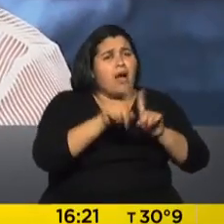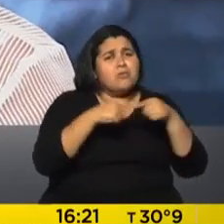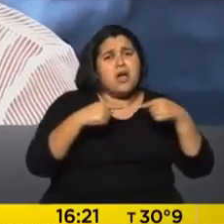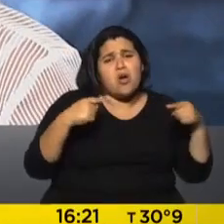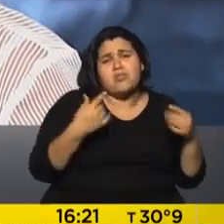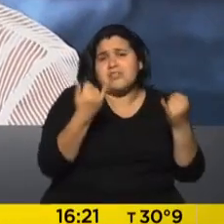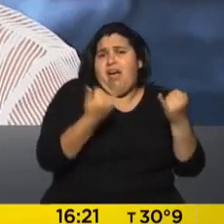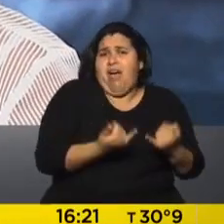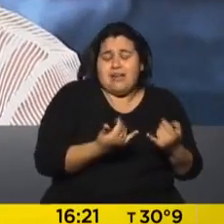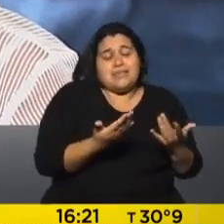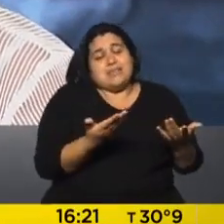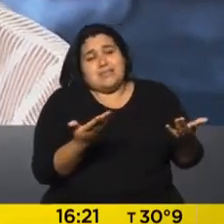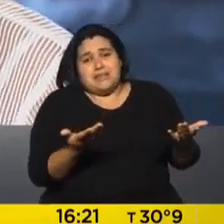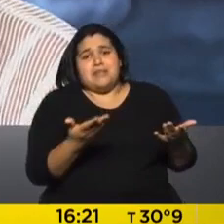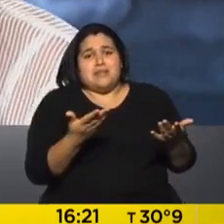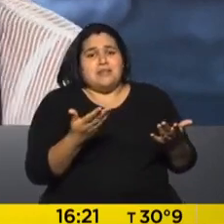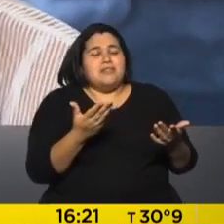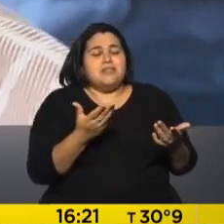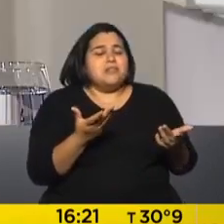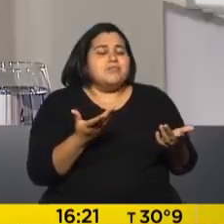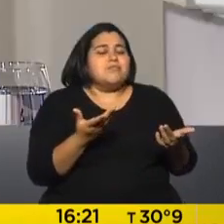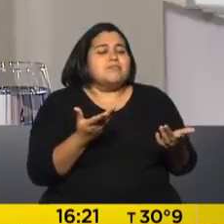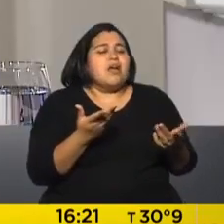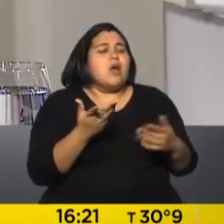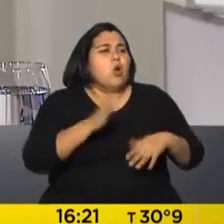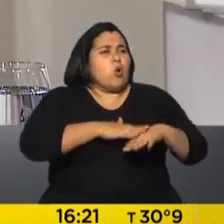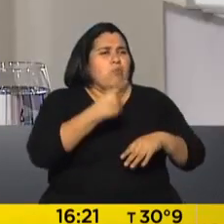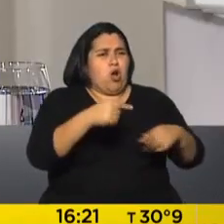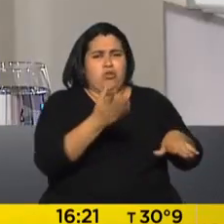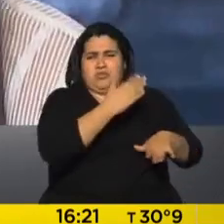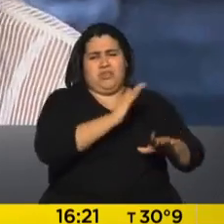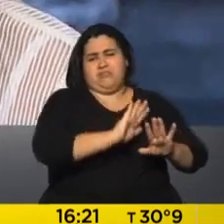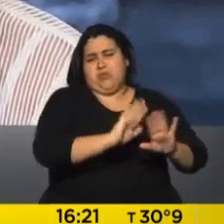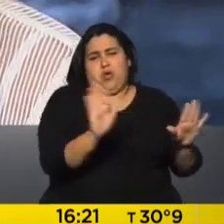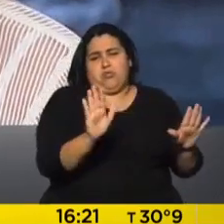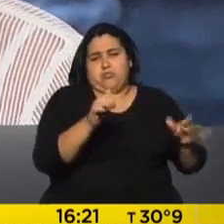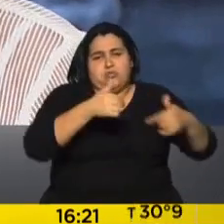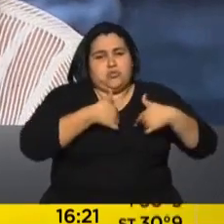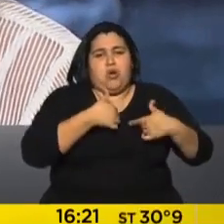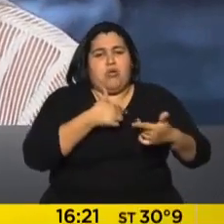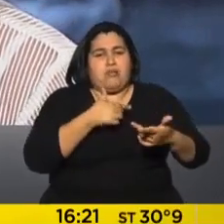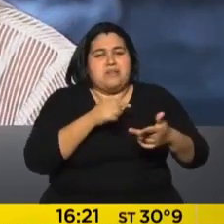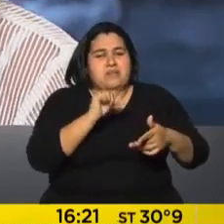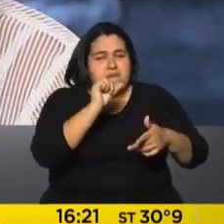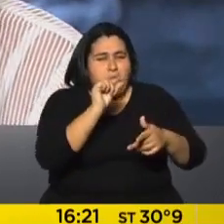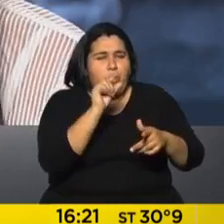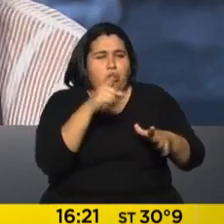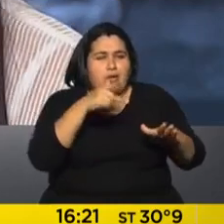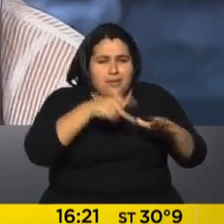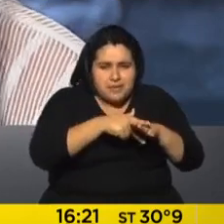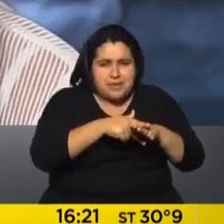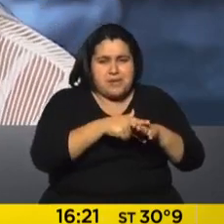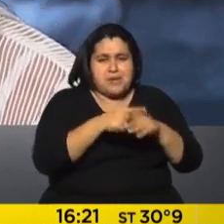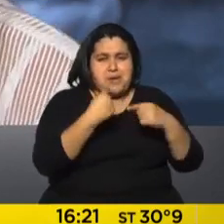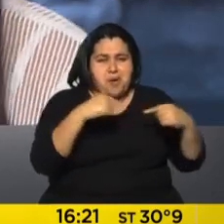suceden. En consecuencia no, porque él eligió que sean así. Estoy trabada todavía con mi